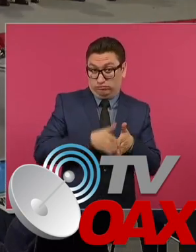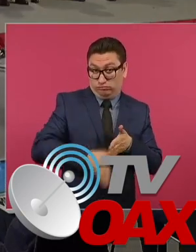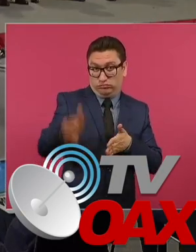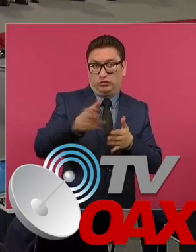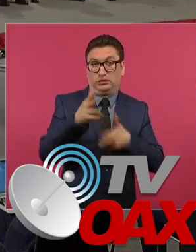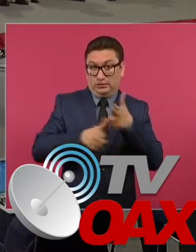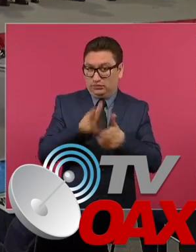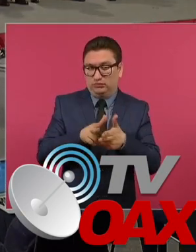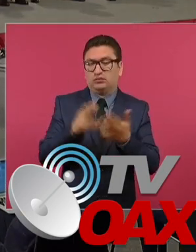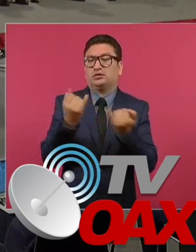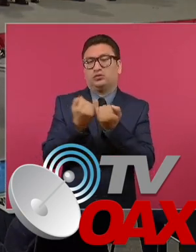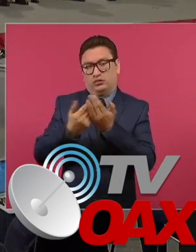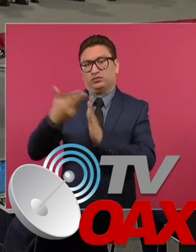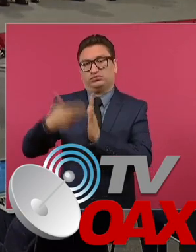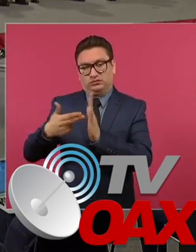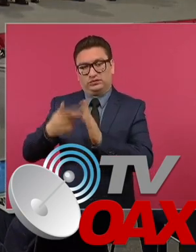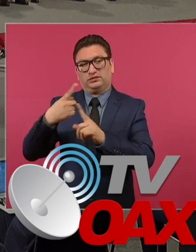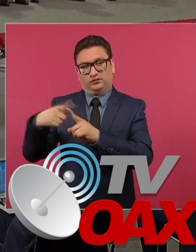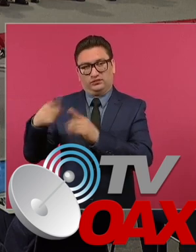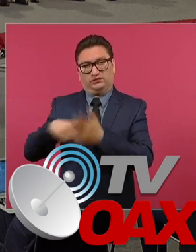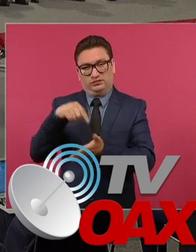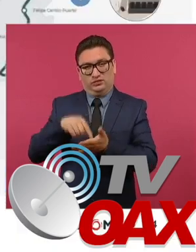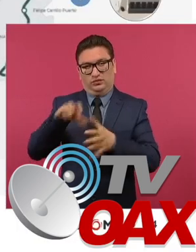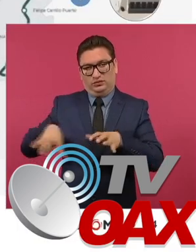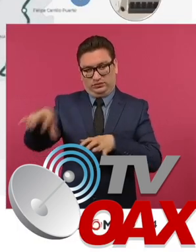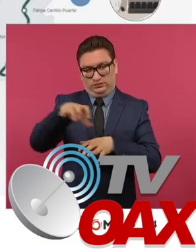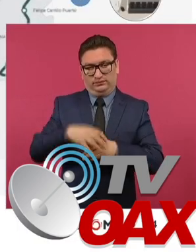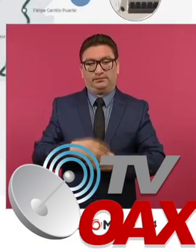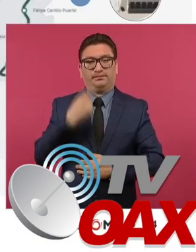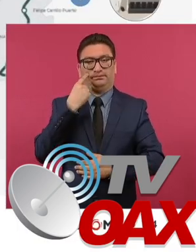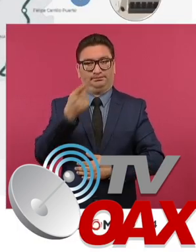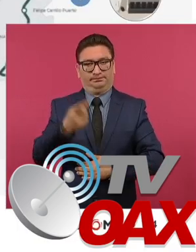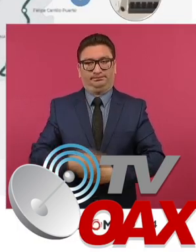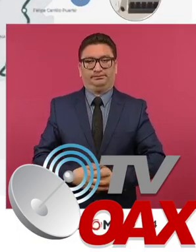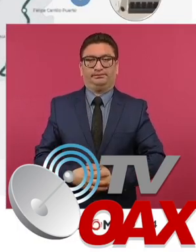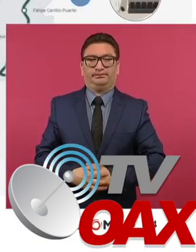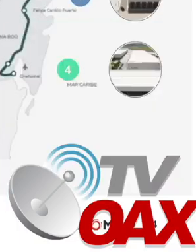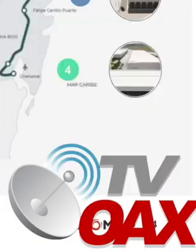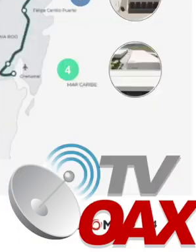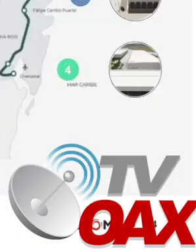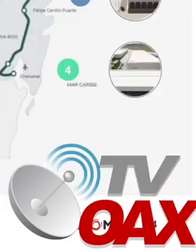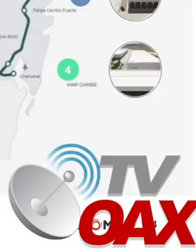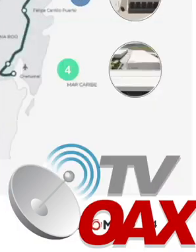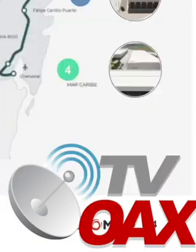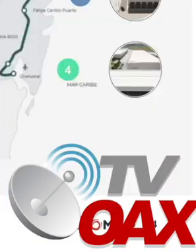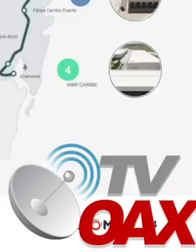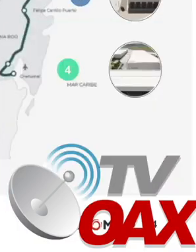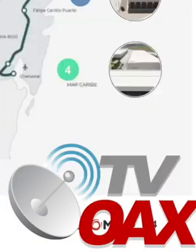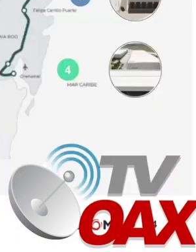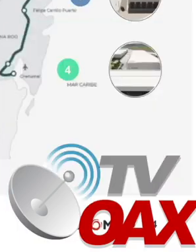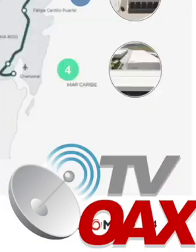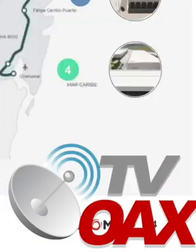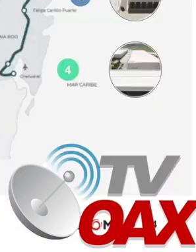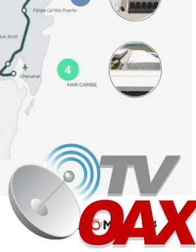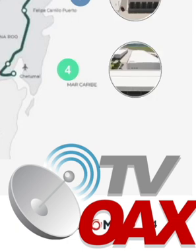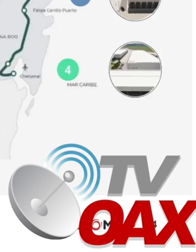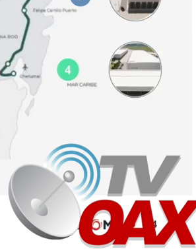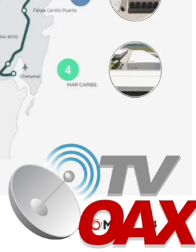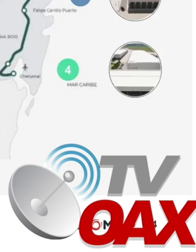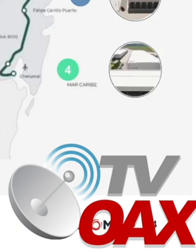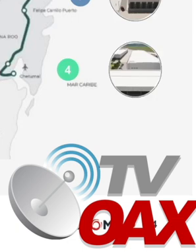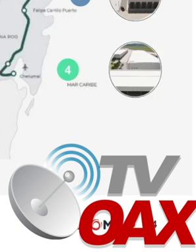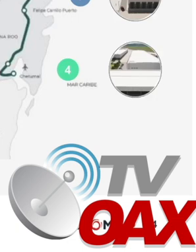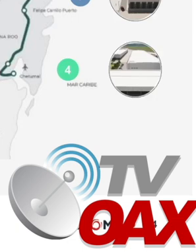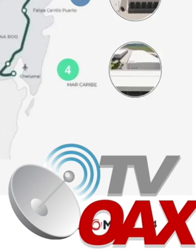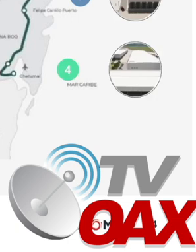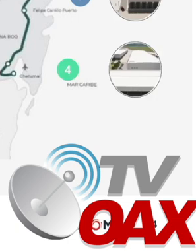Hay lo que es el taller y cochera tanto en Mérida como en Cancún, como en Chetumal, que están